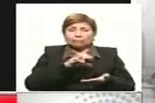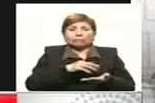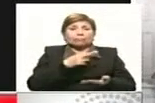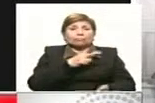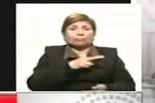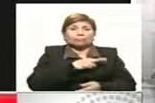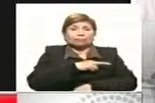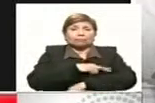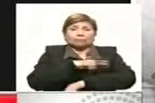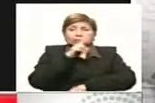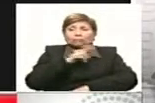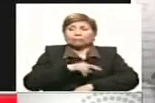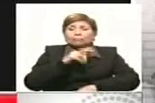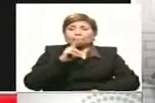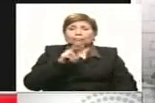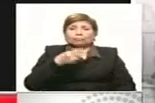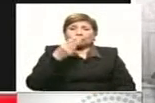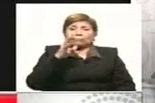los